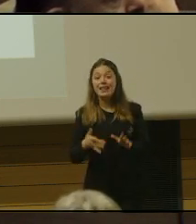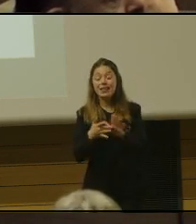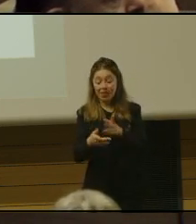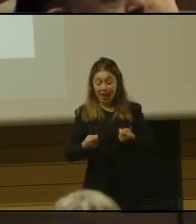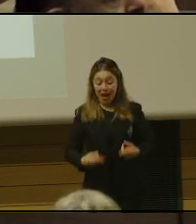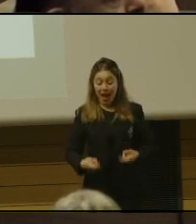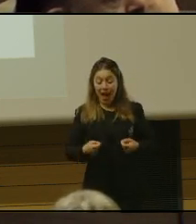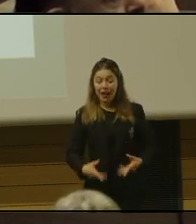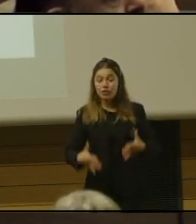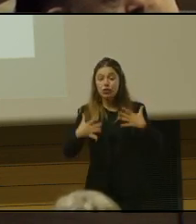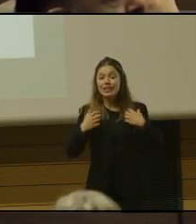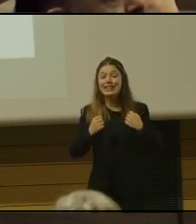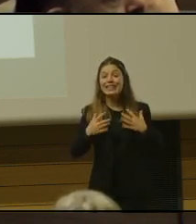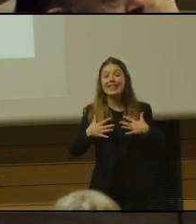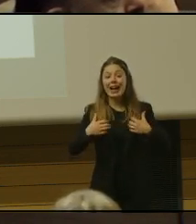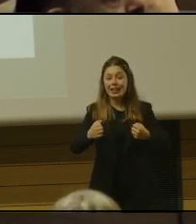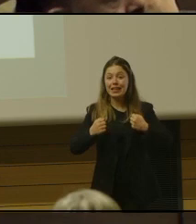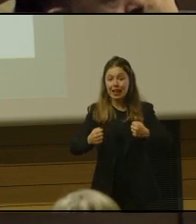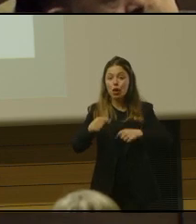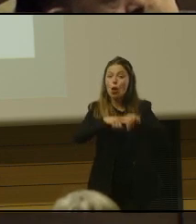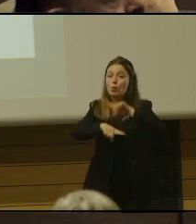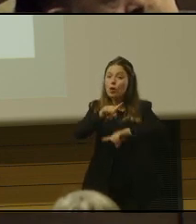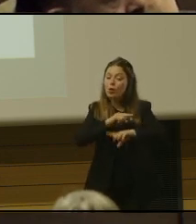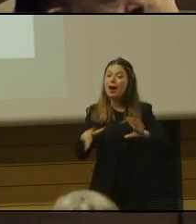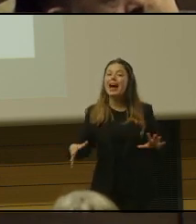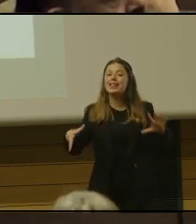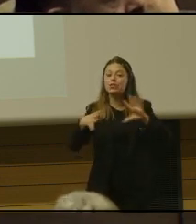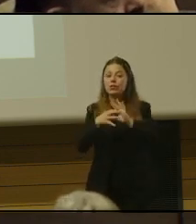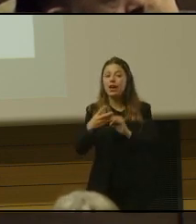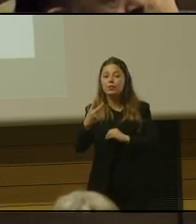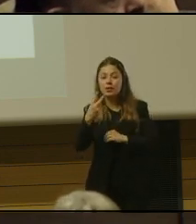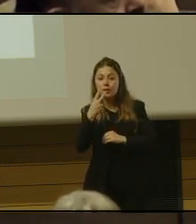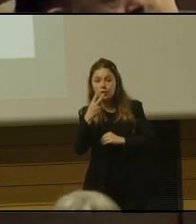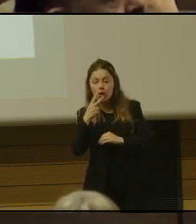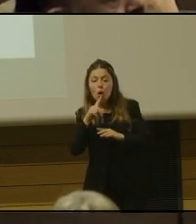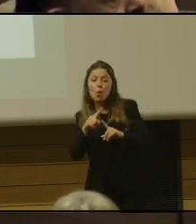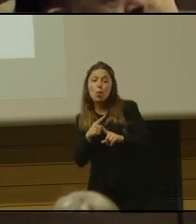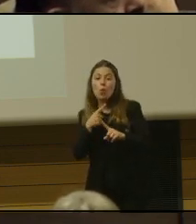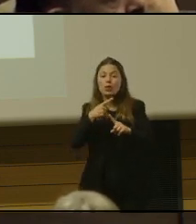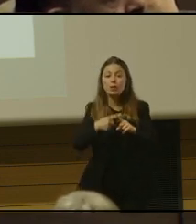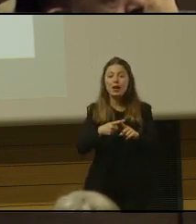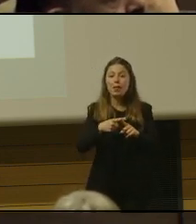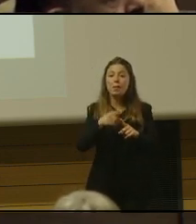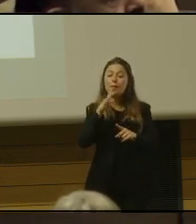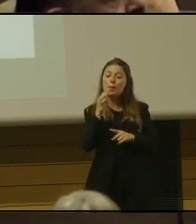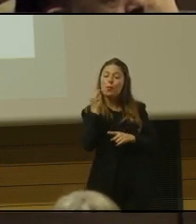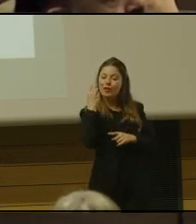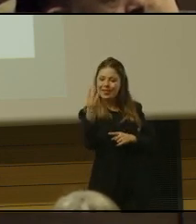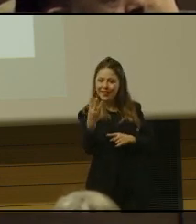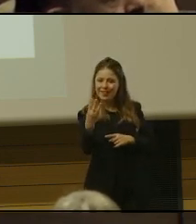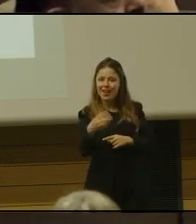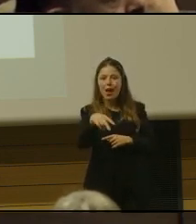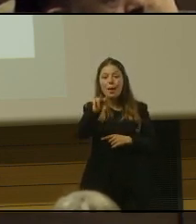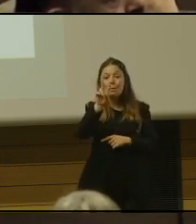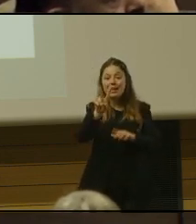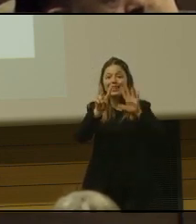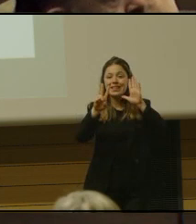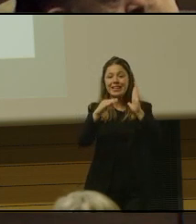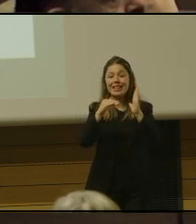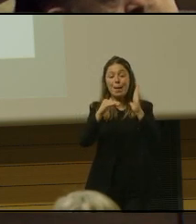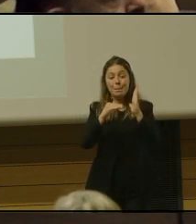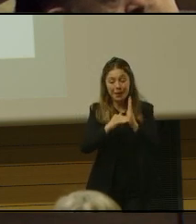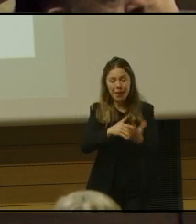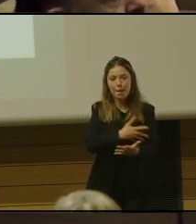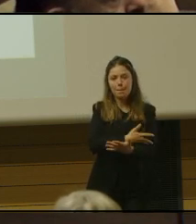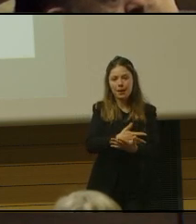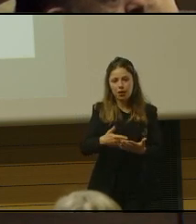gasto sanitario de toda la patología asociada con tabaco, multiplícalo por 3, 27.000 millones de euros. Sí.